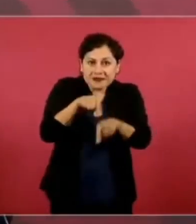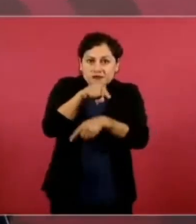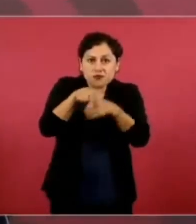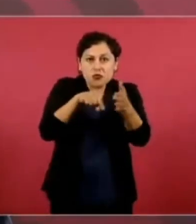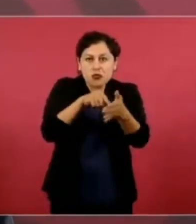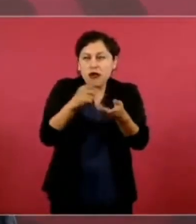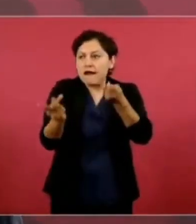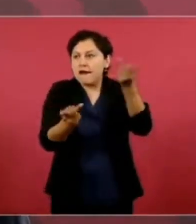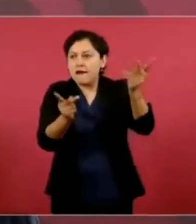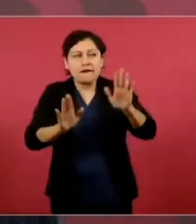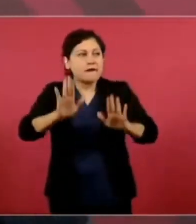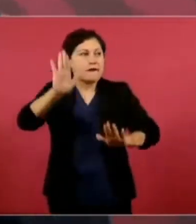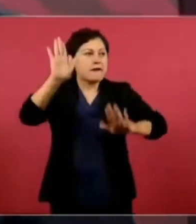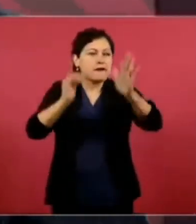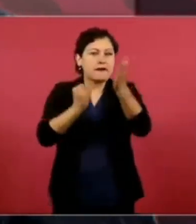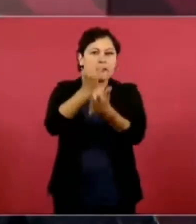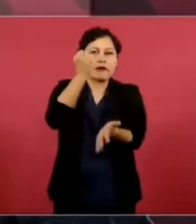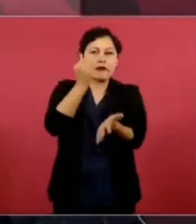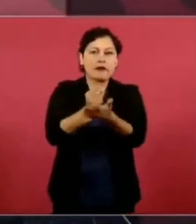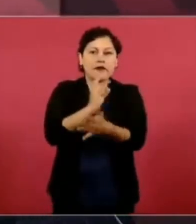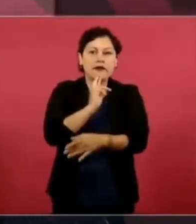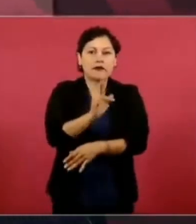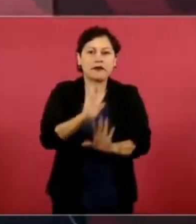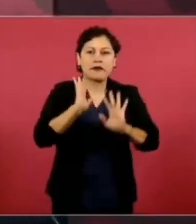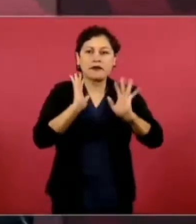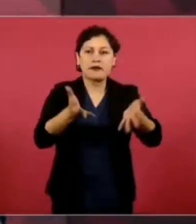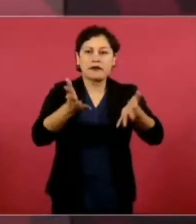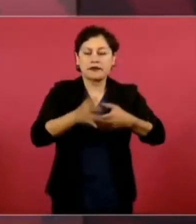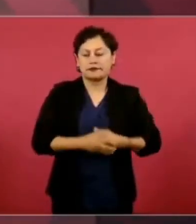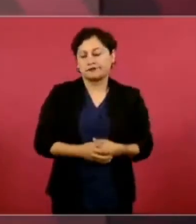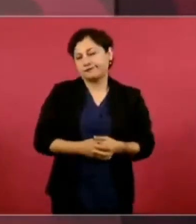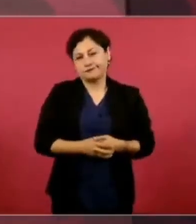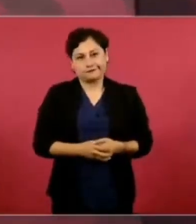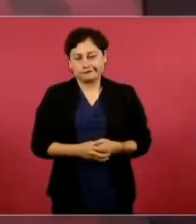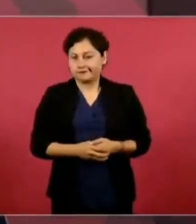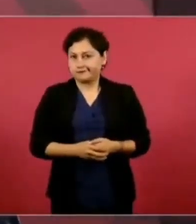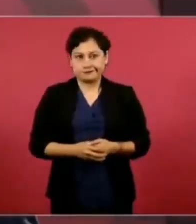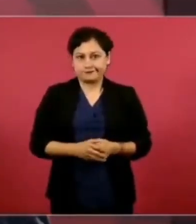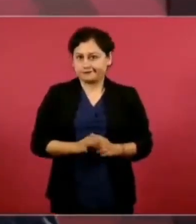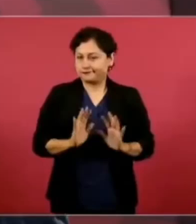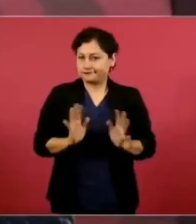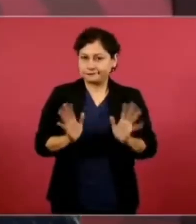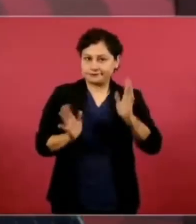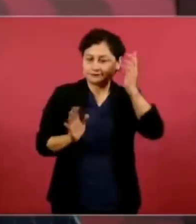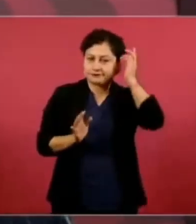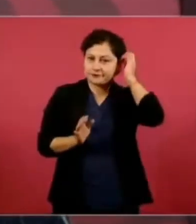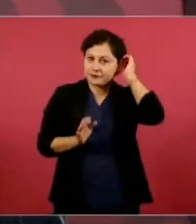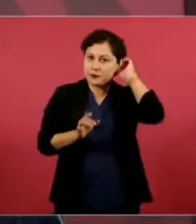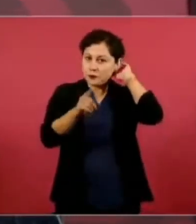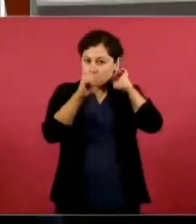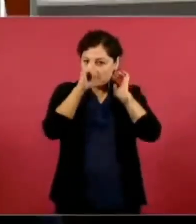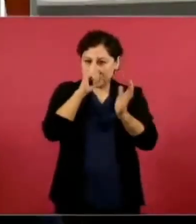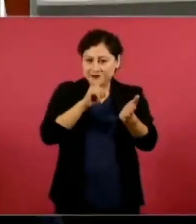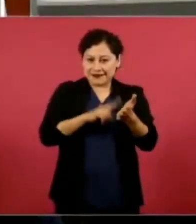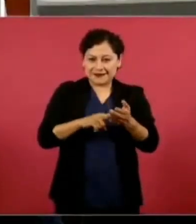Pero no somos como, ¿cómo se llama la empresa esta encuestadora?